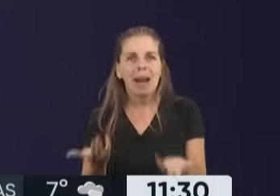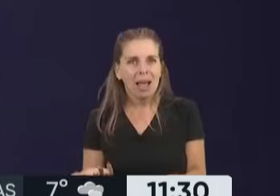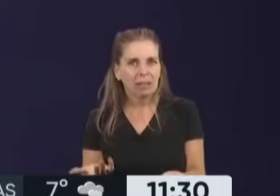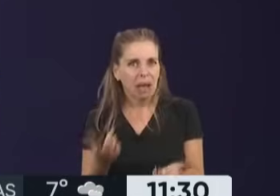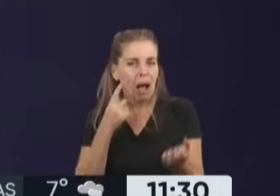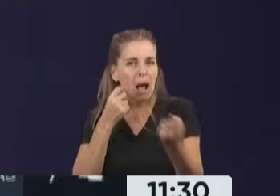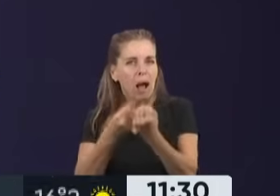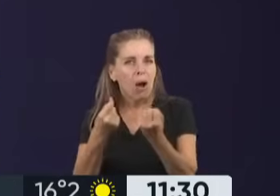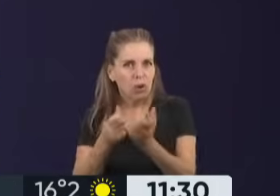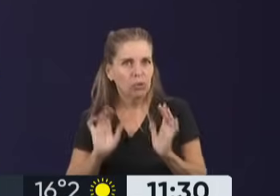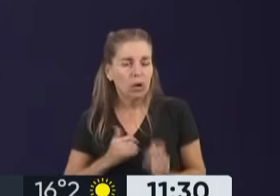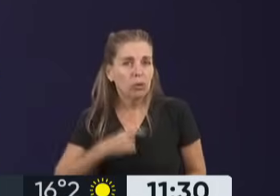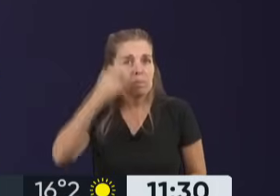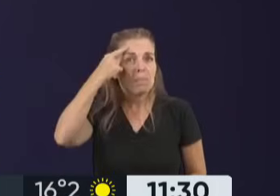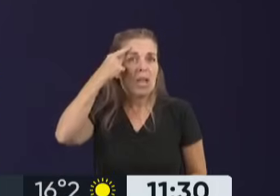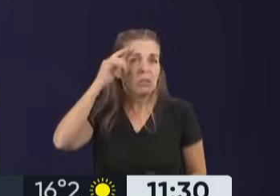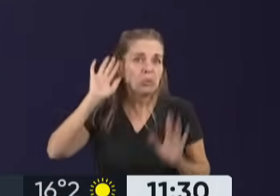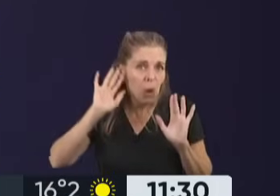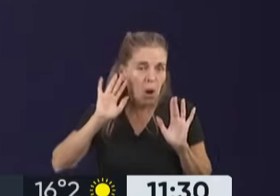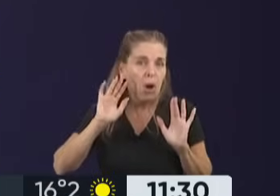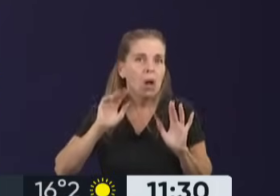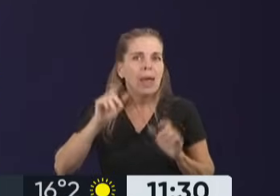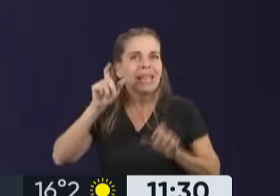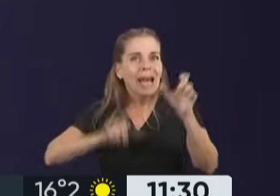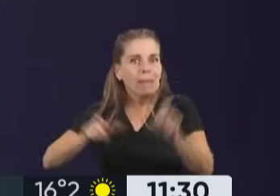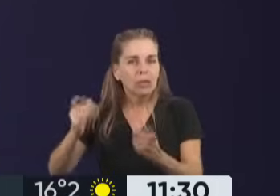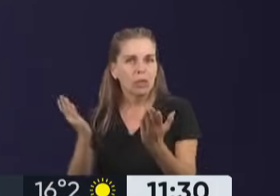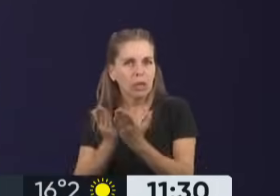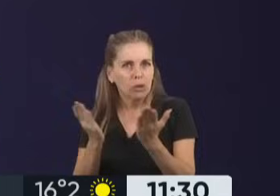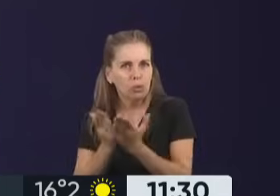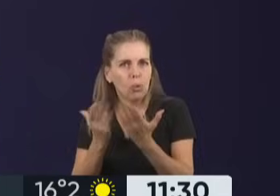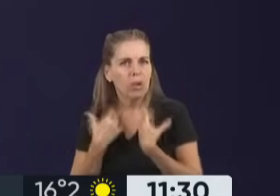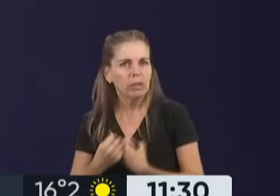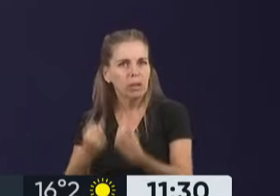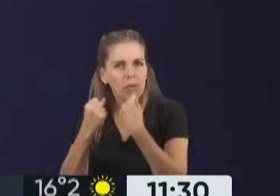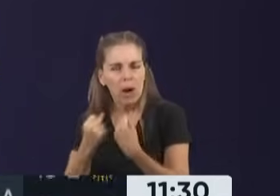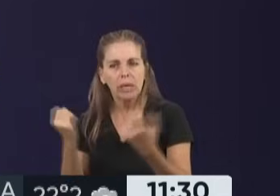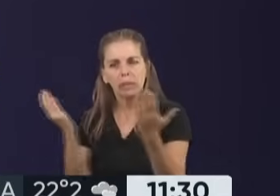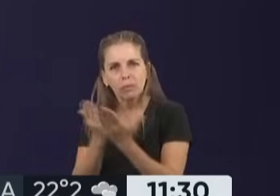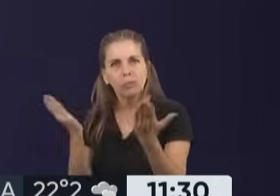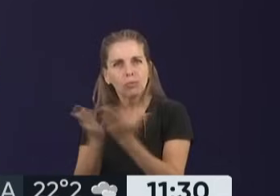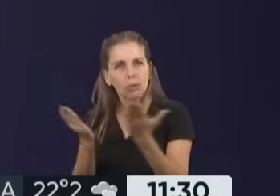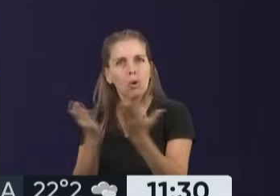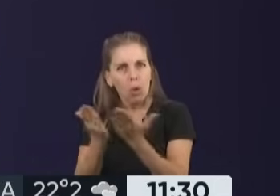gran parte de aquellos que estudian, que se esfuerzan y que participan